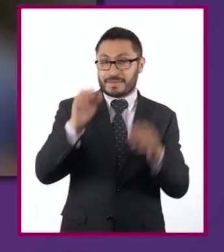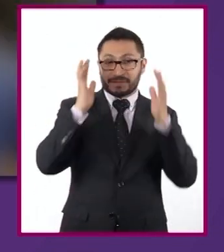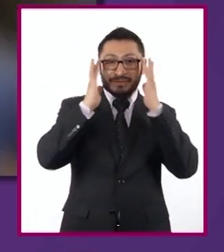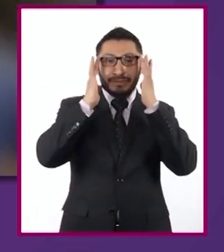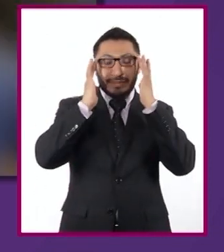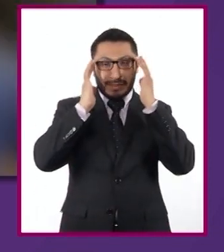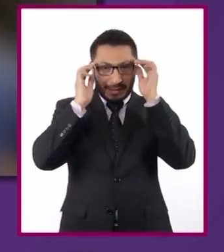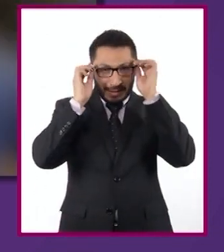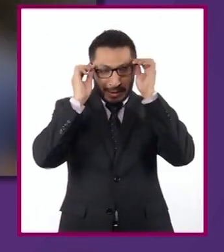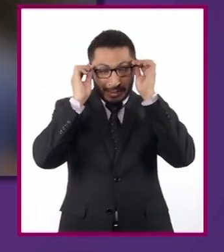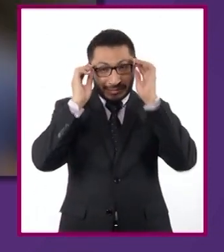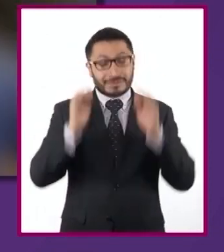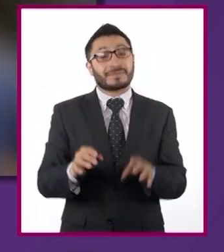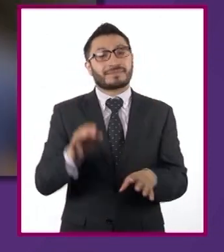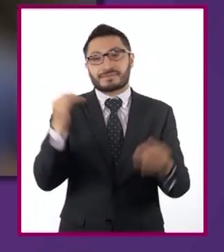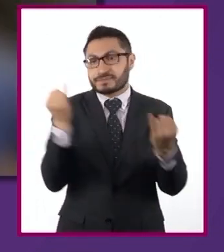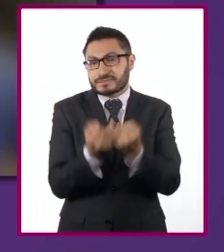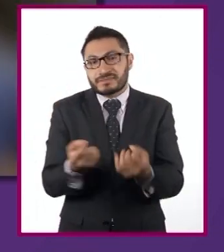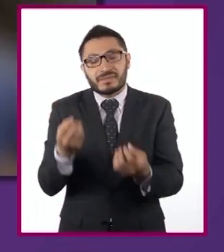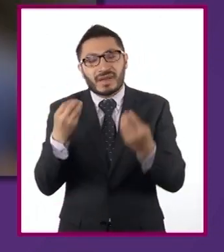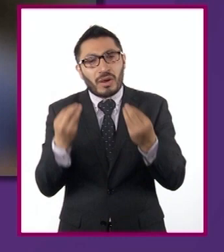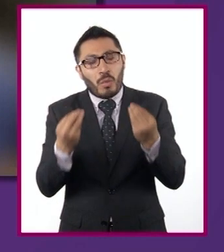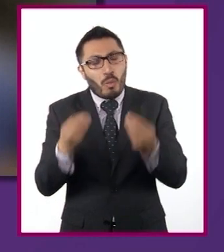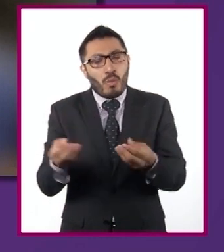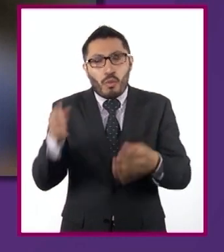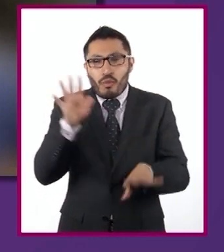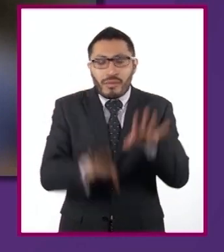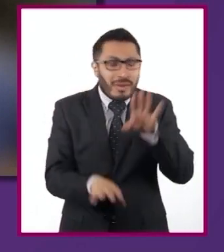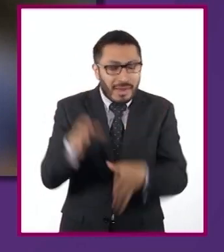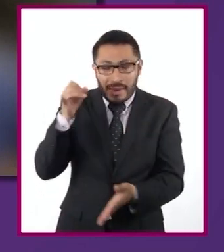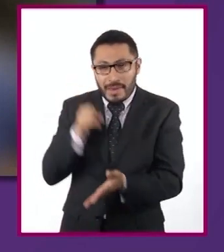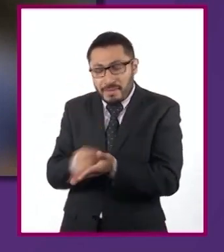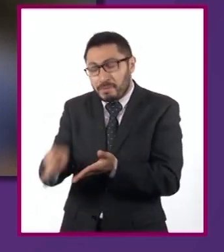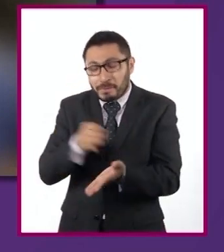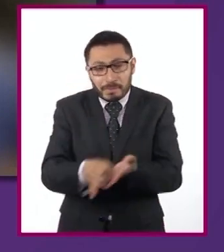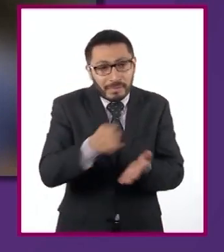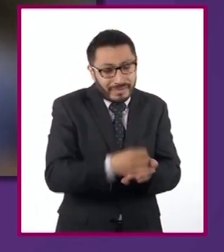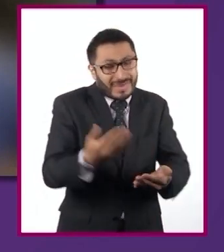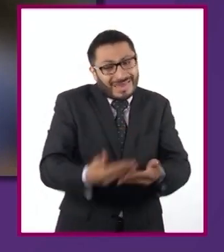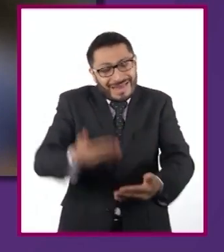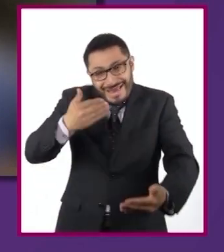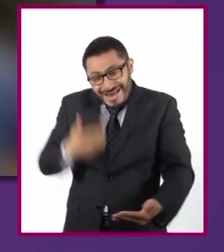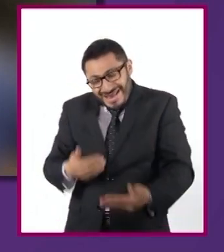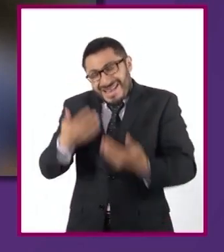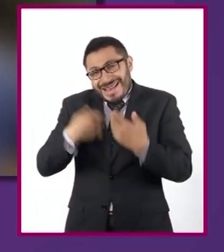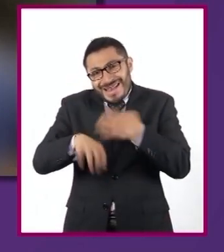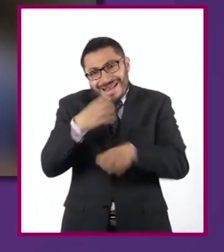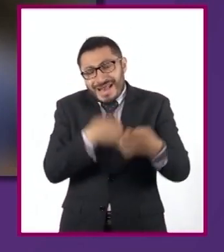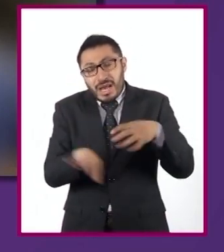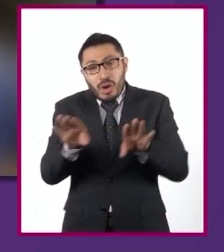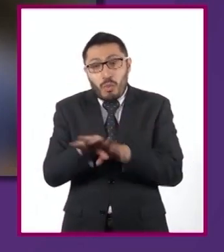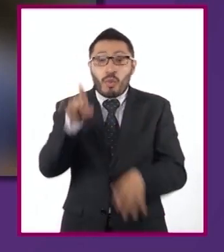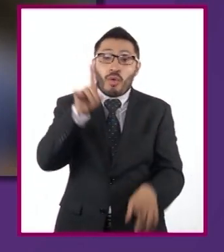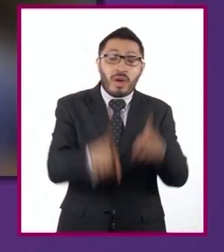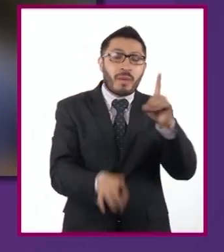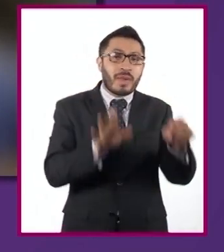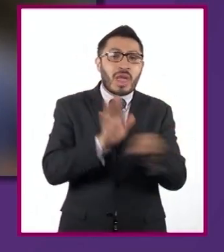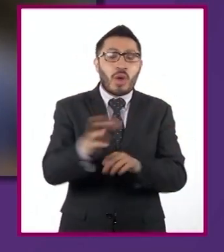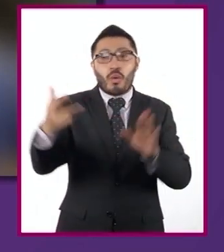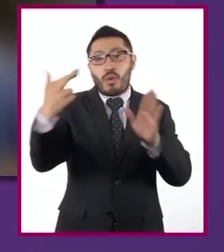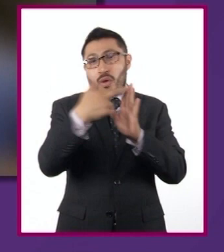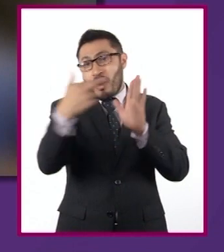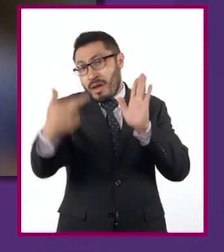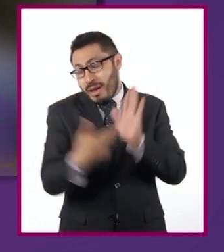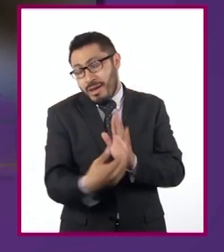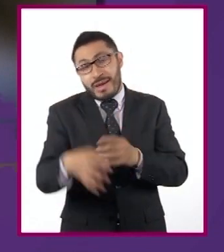lado, muchas de las decisiones que existen detrás de un anuncio publicitario vienen directamente de los lineamientos o reglas